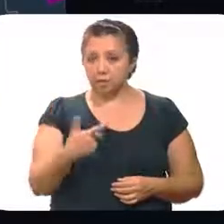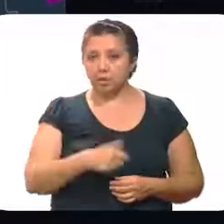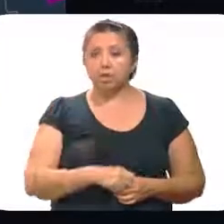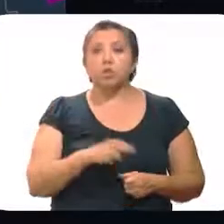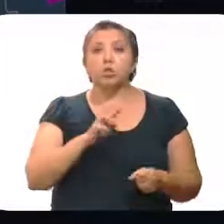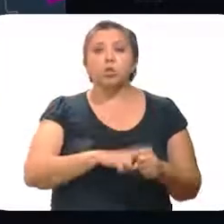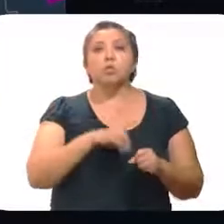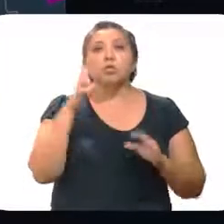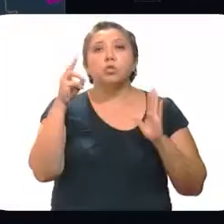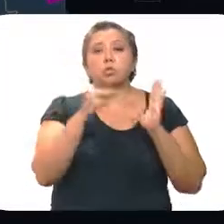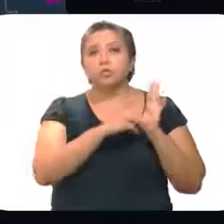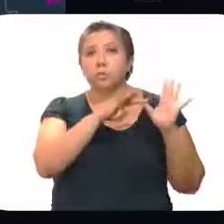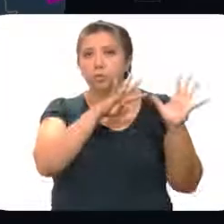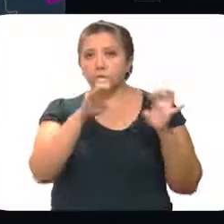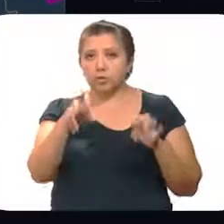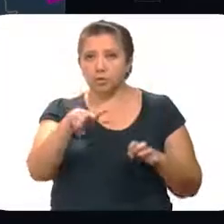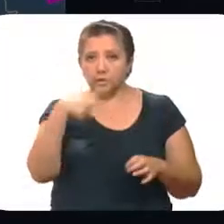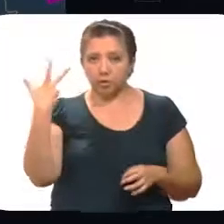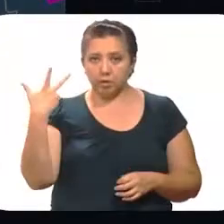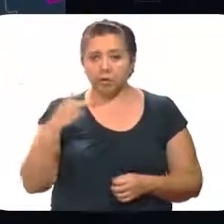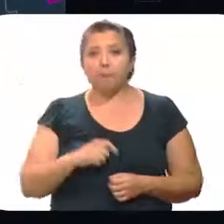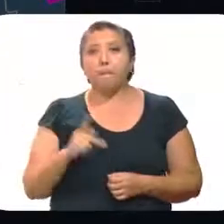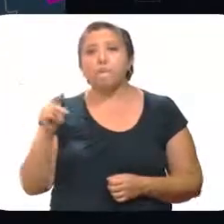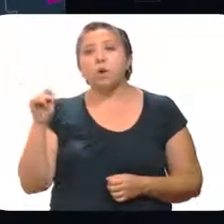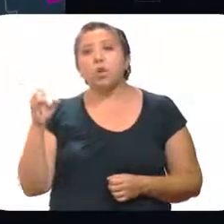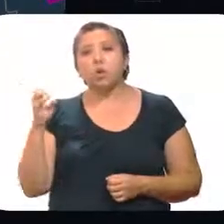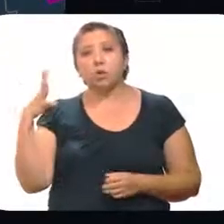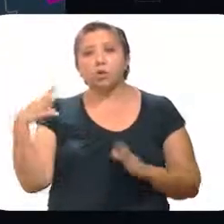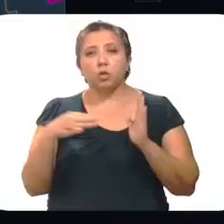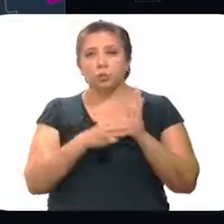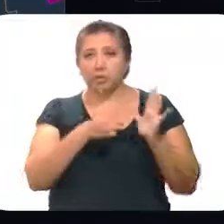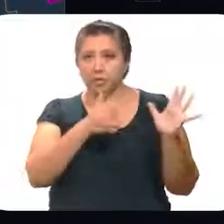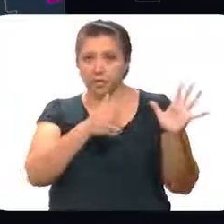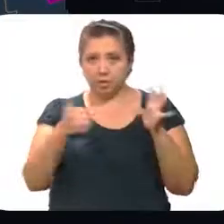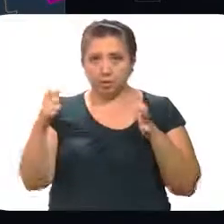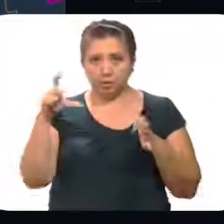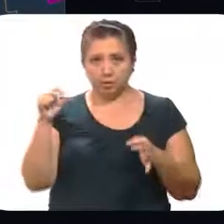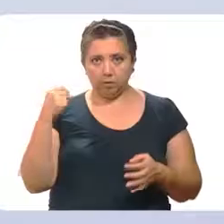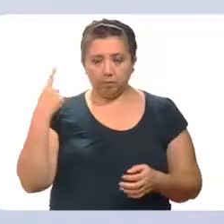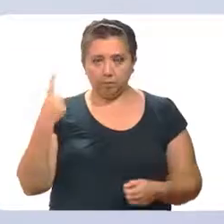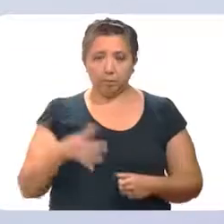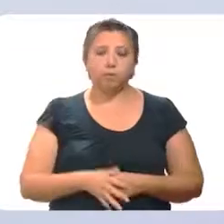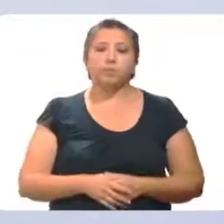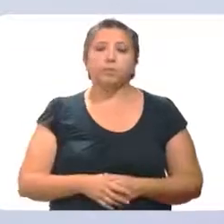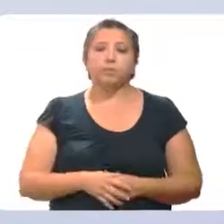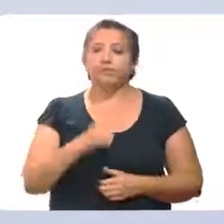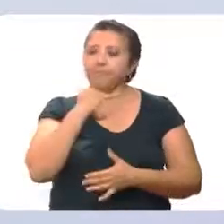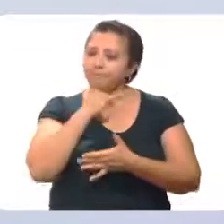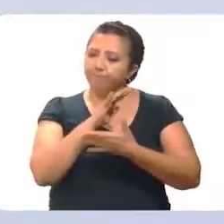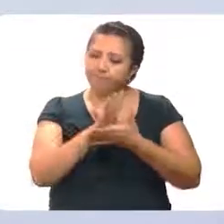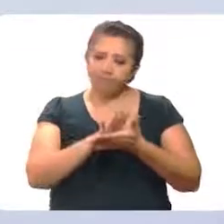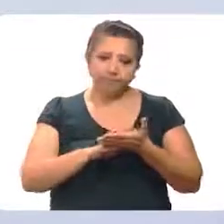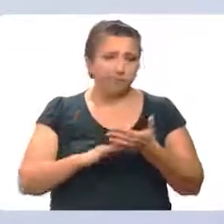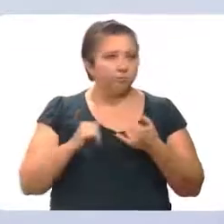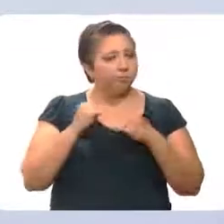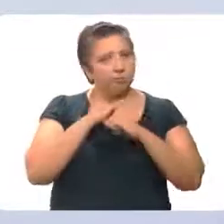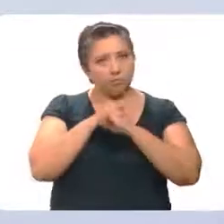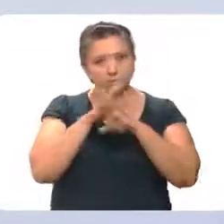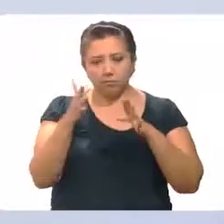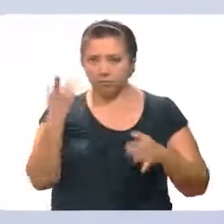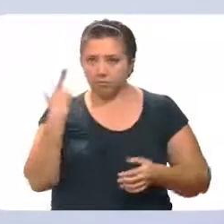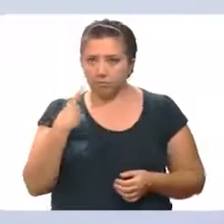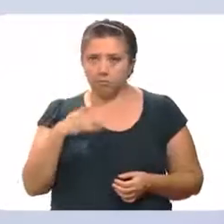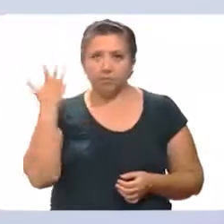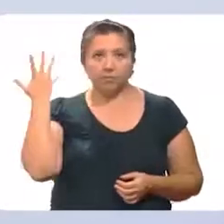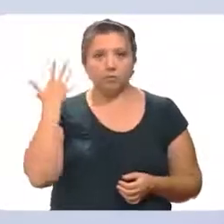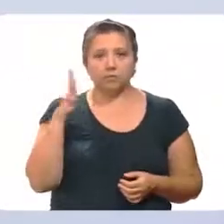la zona sur 2.913 y en la zona poniente 4.621. Lamentablemente en este parte médico